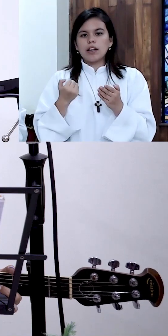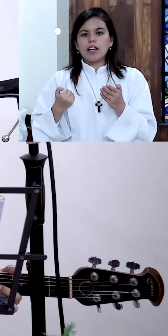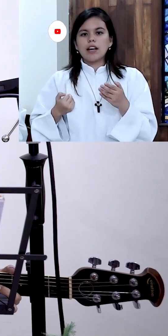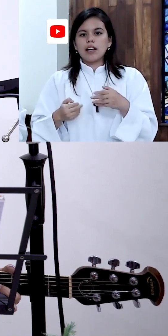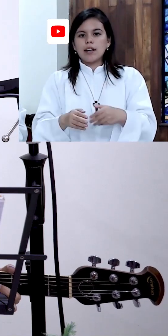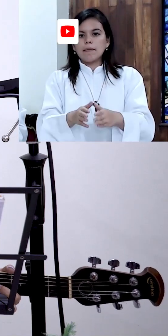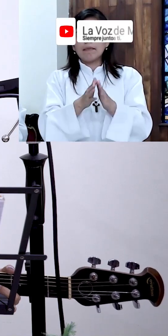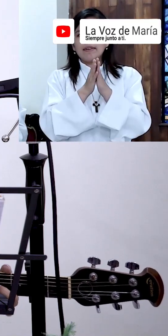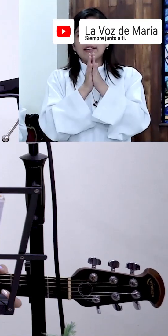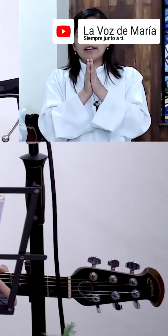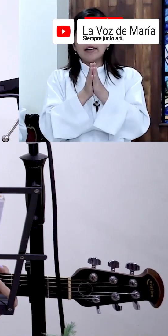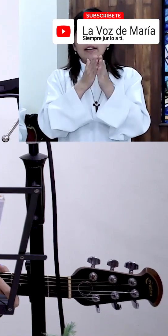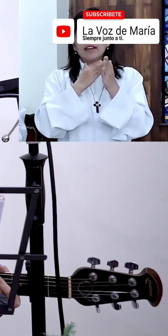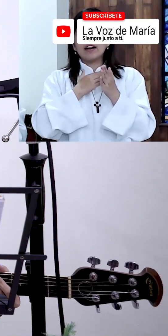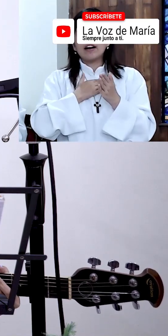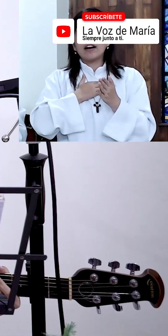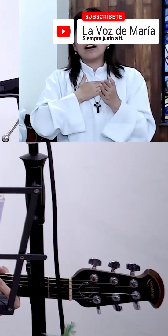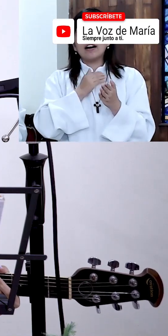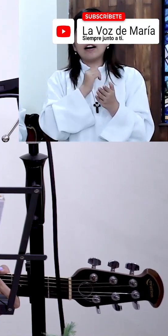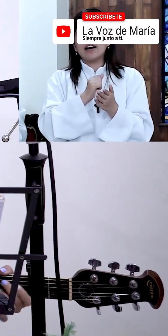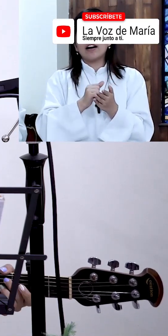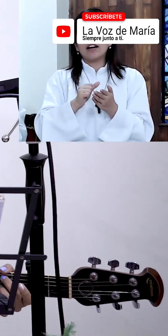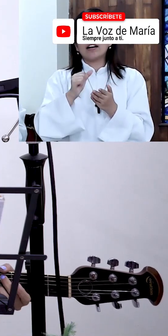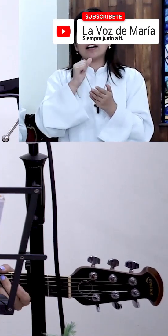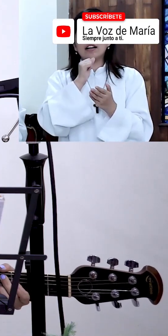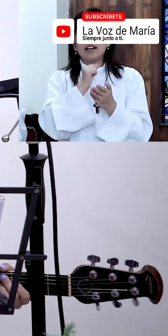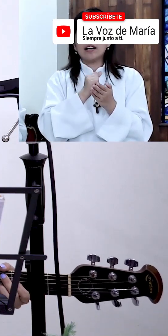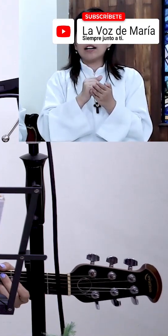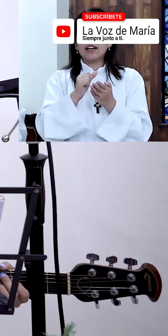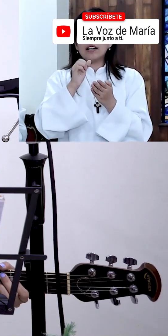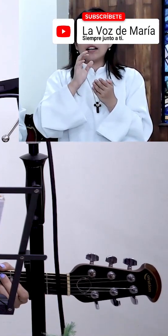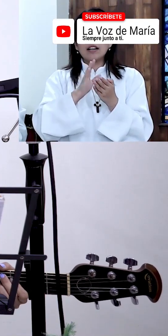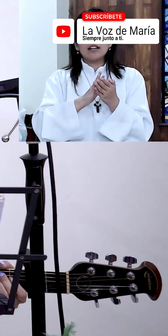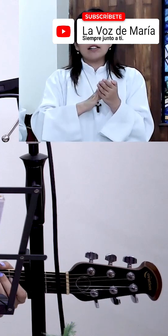Señor, ten piedad.